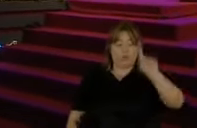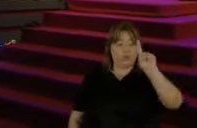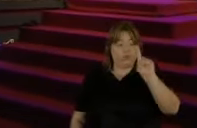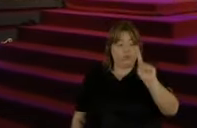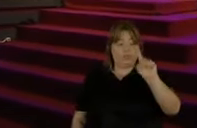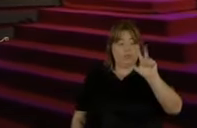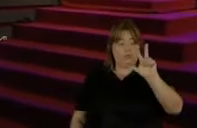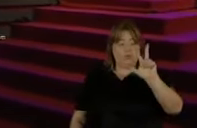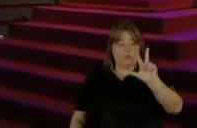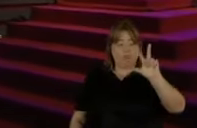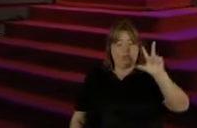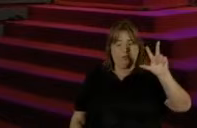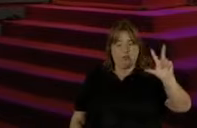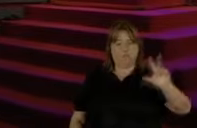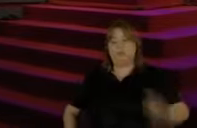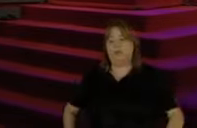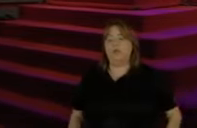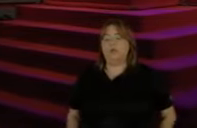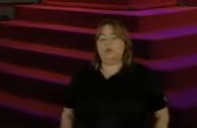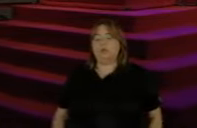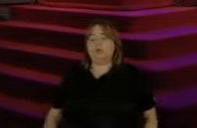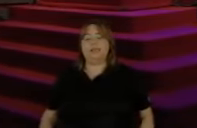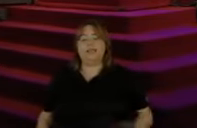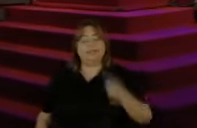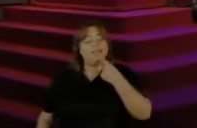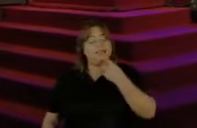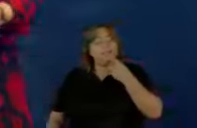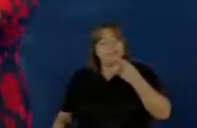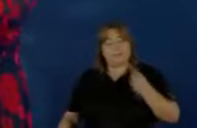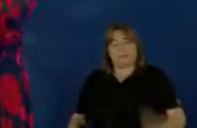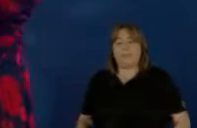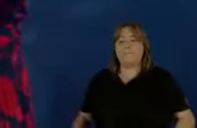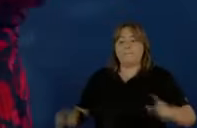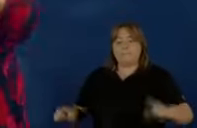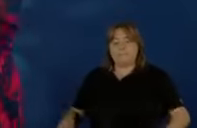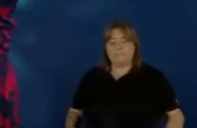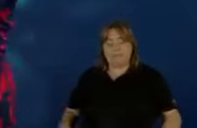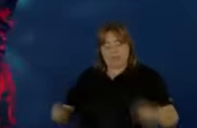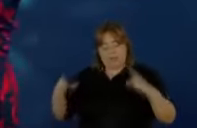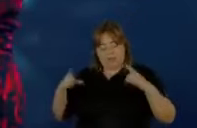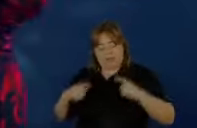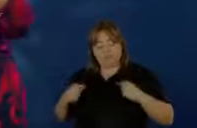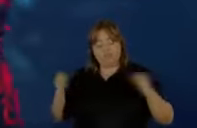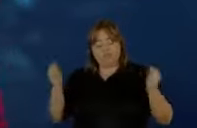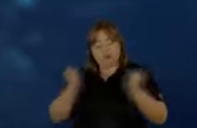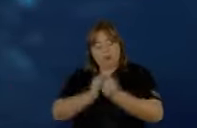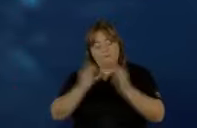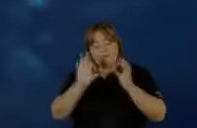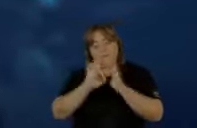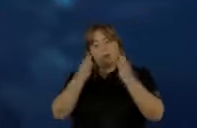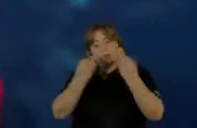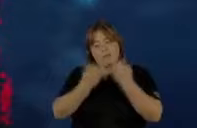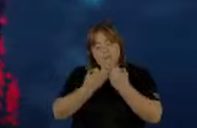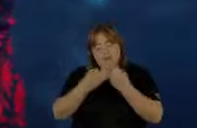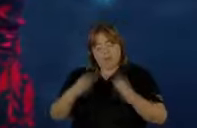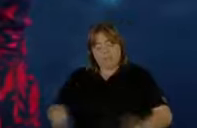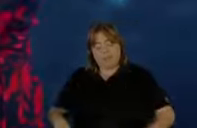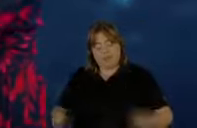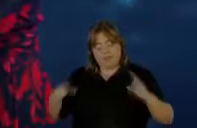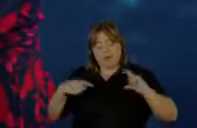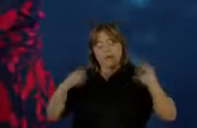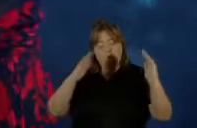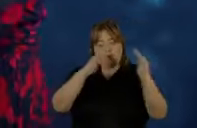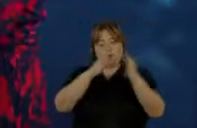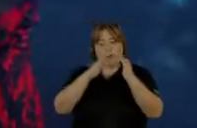allá. Mire, es habitar como, otra vez habitar. Te hace habitar en familia, te hace habitar en la casa. Habitar